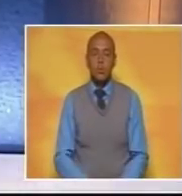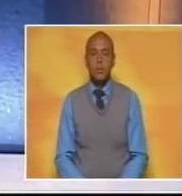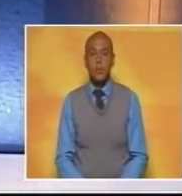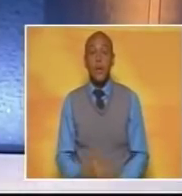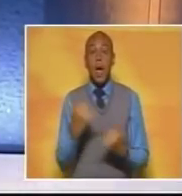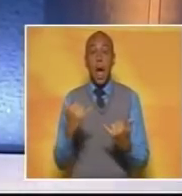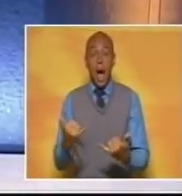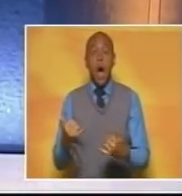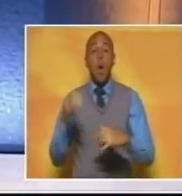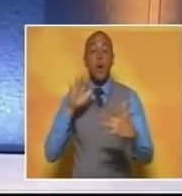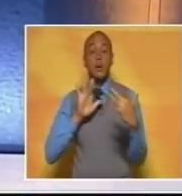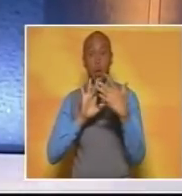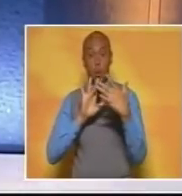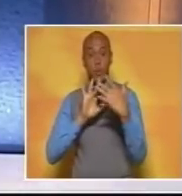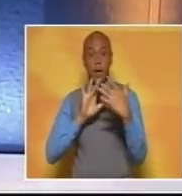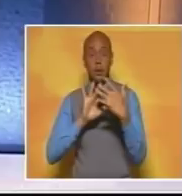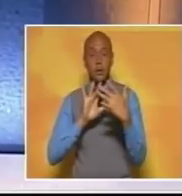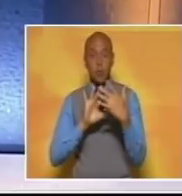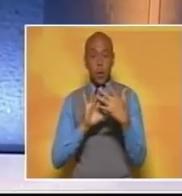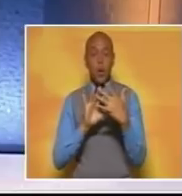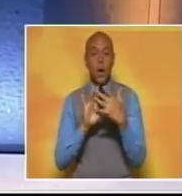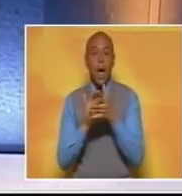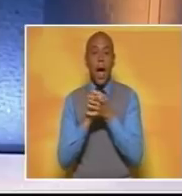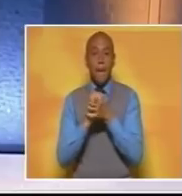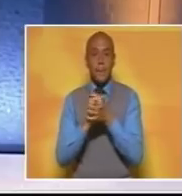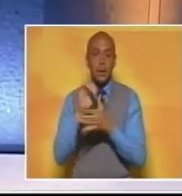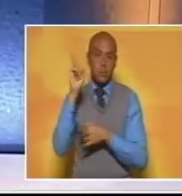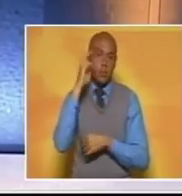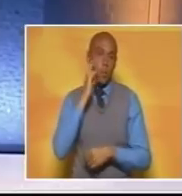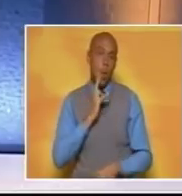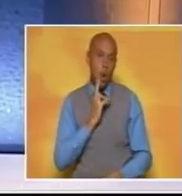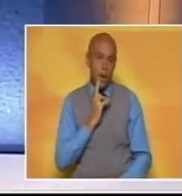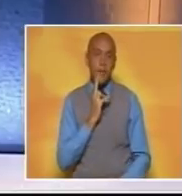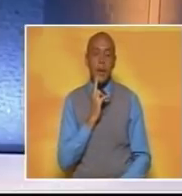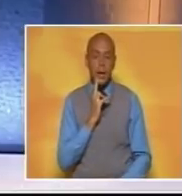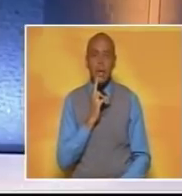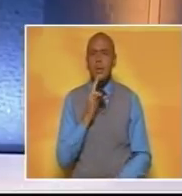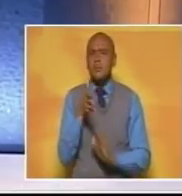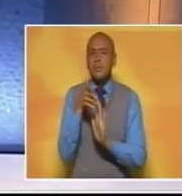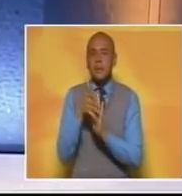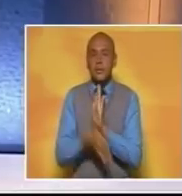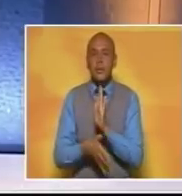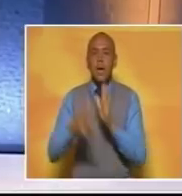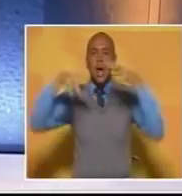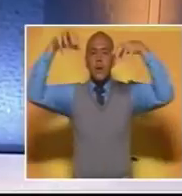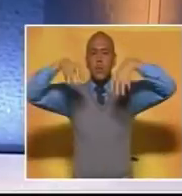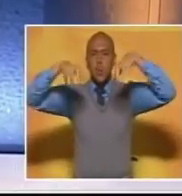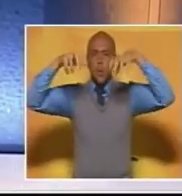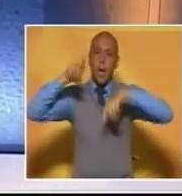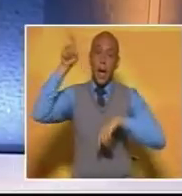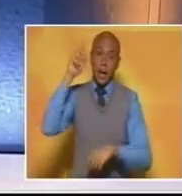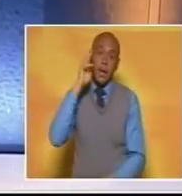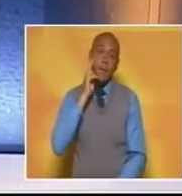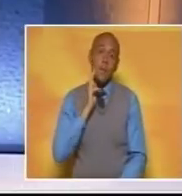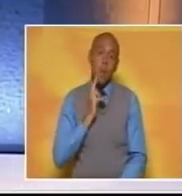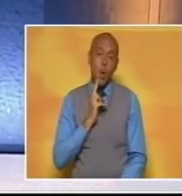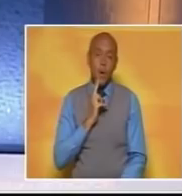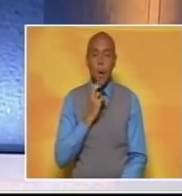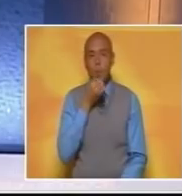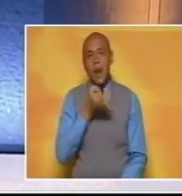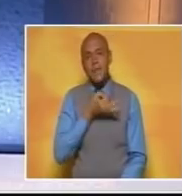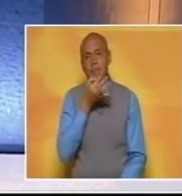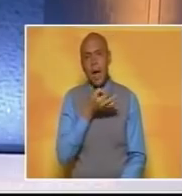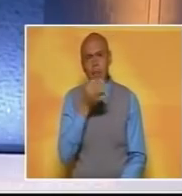a establecer un contacto con nuestro corresponsal en el estado Bolívar, quien nos ofrece información sobre la situación de las lluvias en la entidad. Buenas tardes, Anderson,